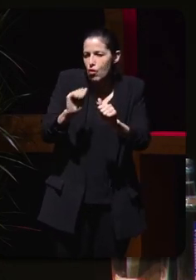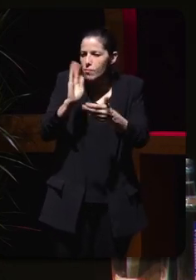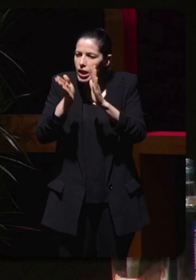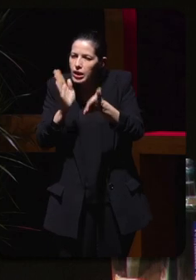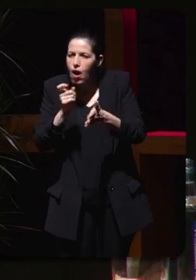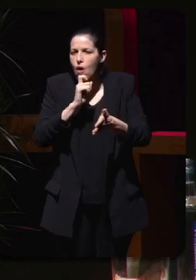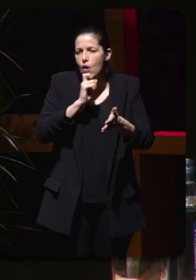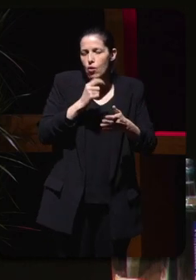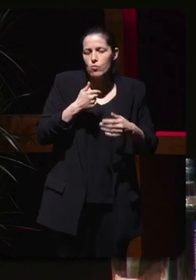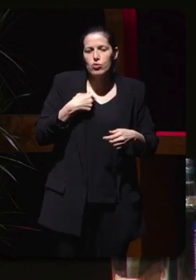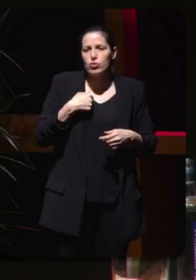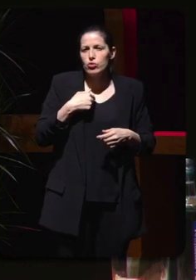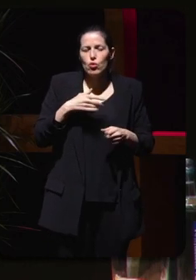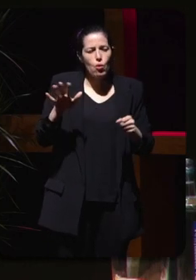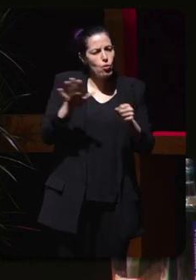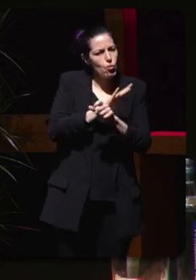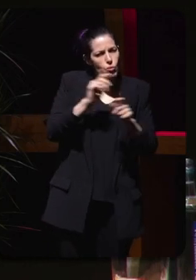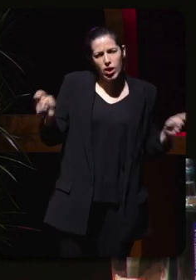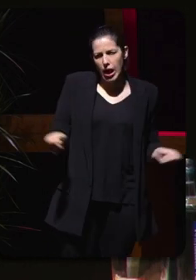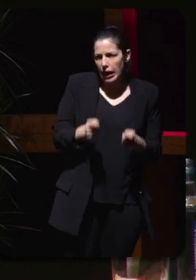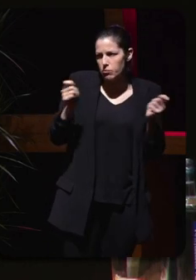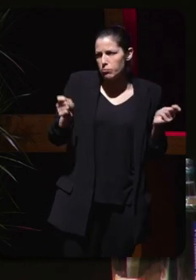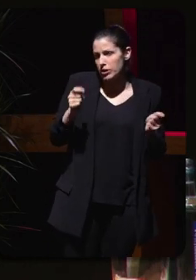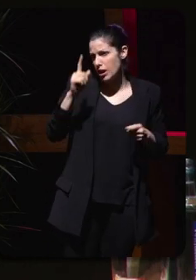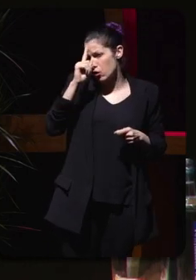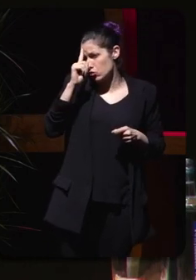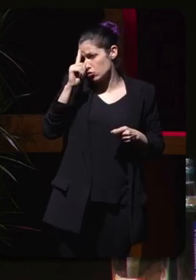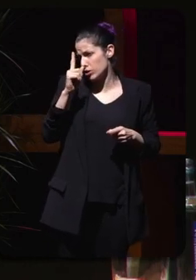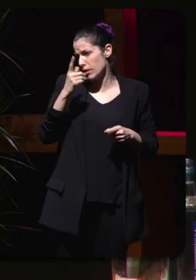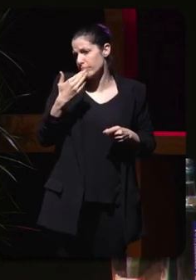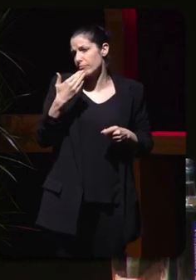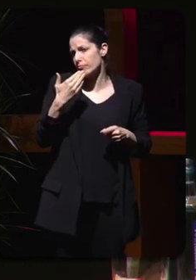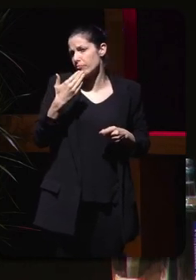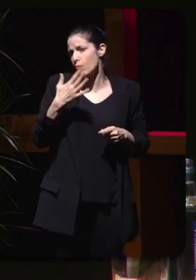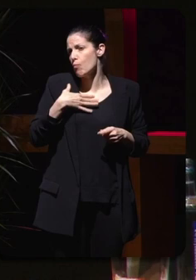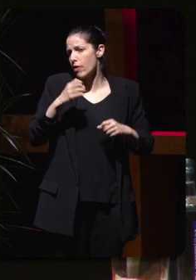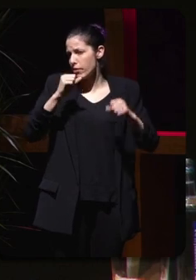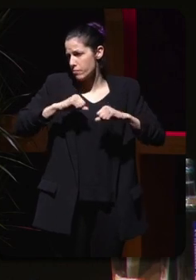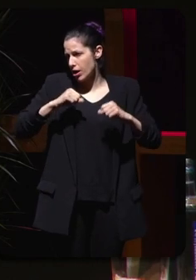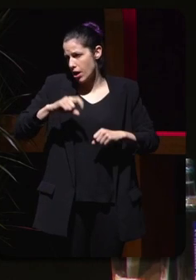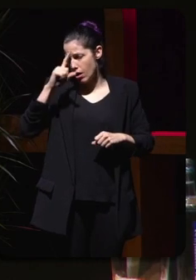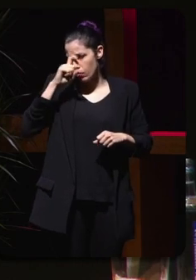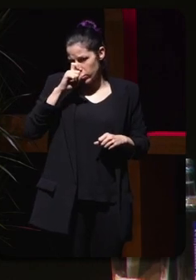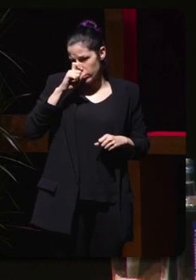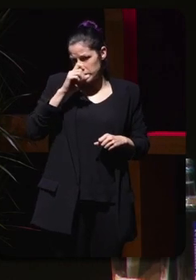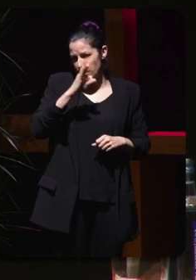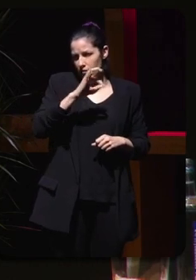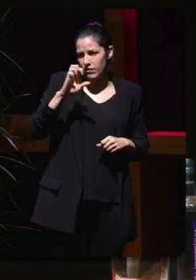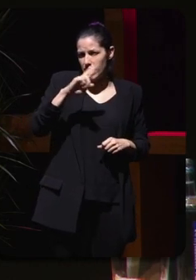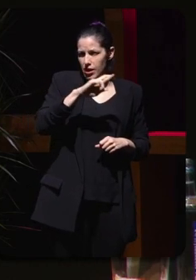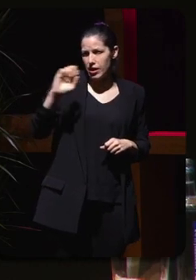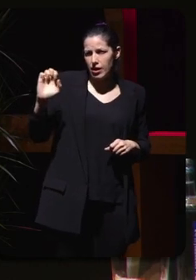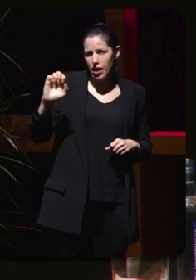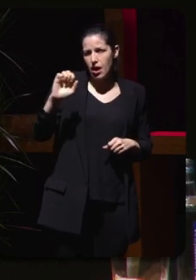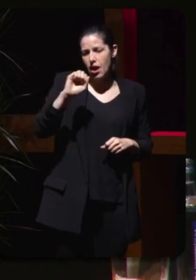la campaña de, no sé, bueno, los que tienen un poco una cierta edad la recordaréis, de Geraldine Ferraro, que era la primera vez